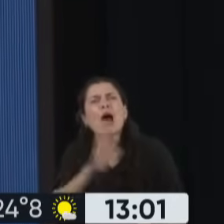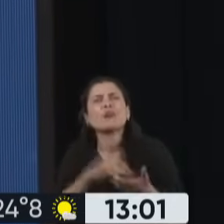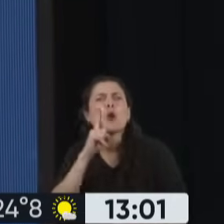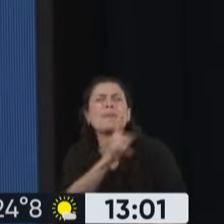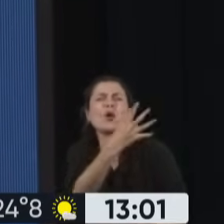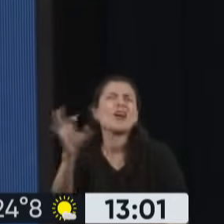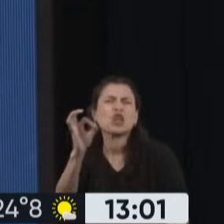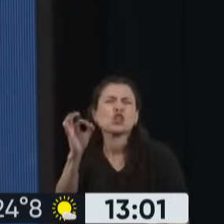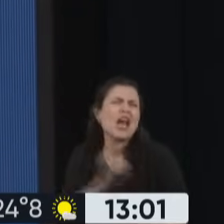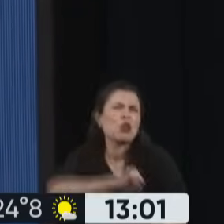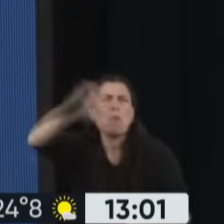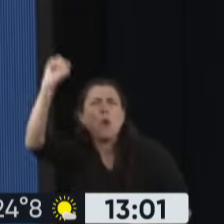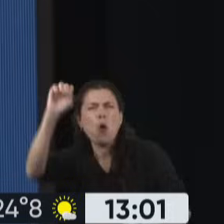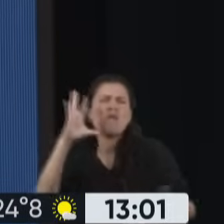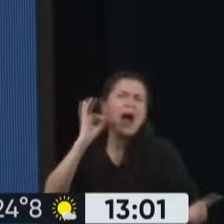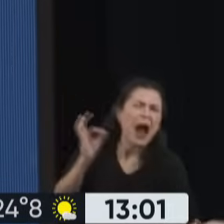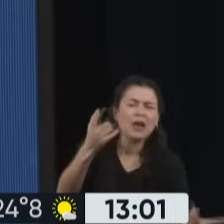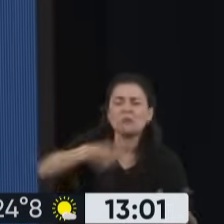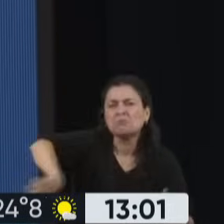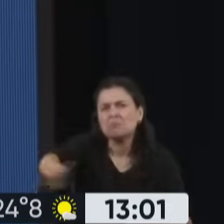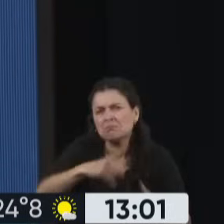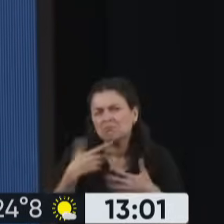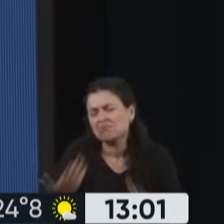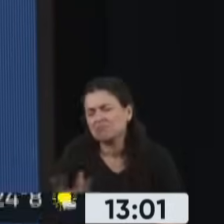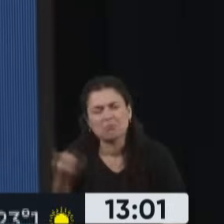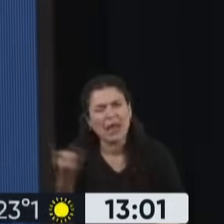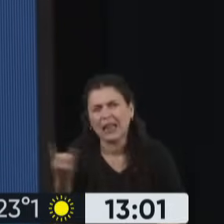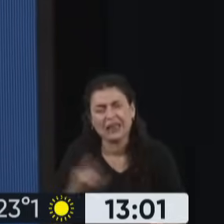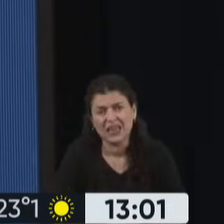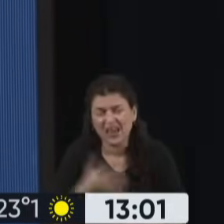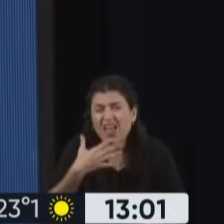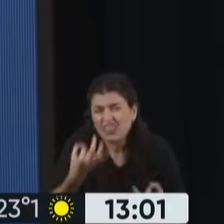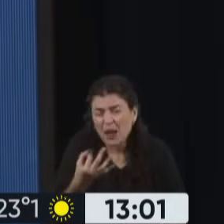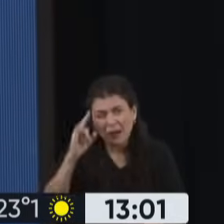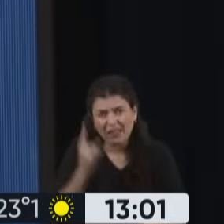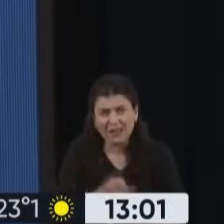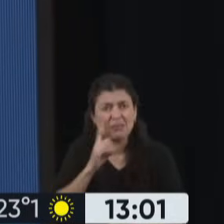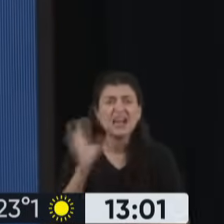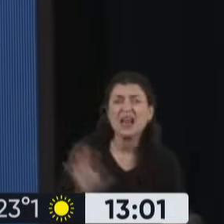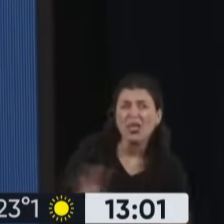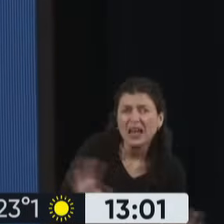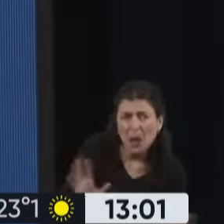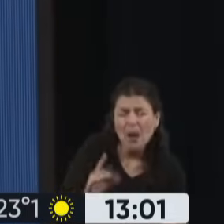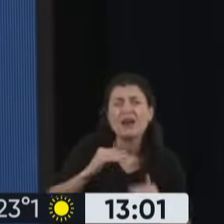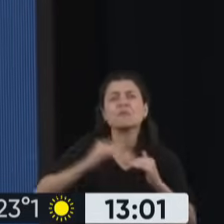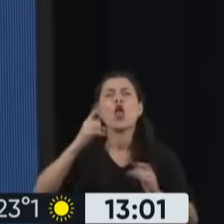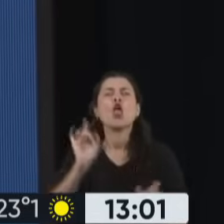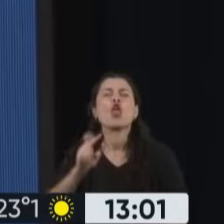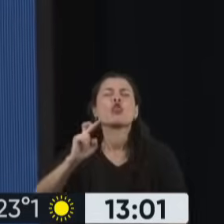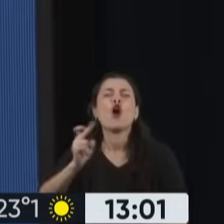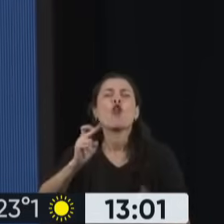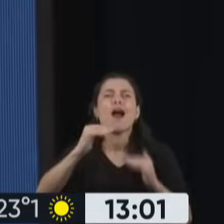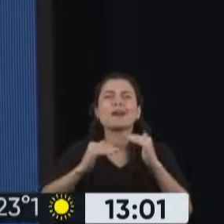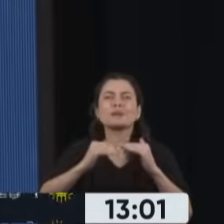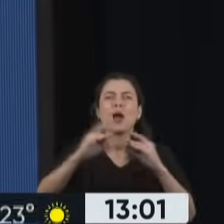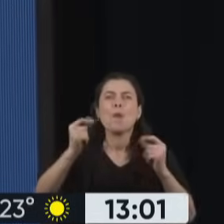iba a ir no sé a dónde. Digo, la verdad es que cada vez está más cerca de la banda de abajo. Y conforme pasa el tiempo y